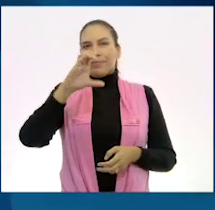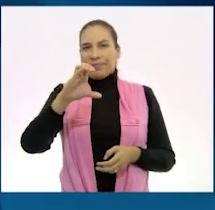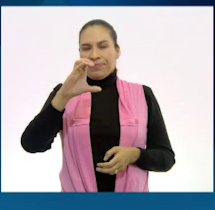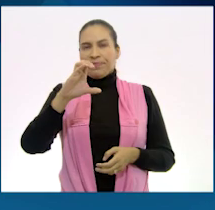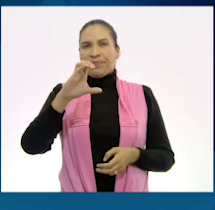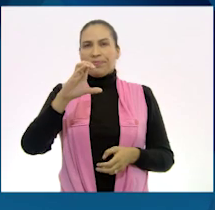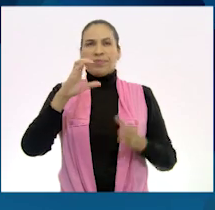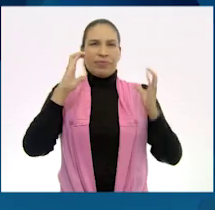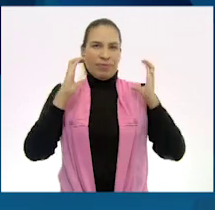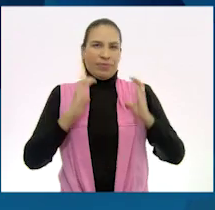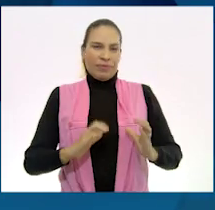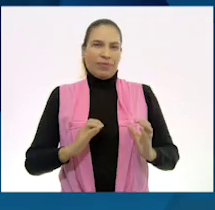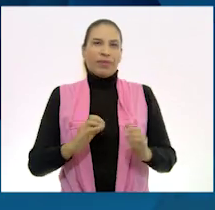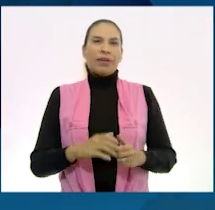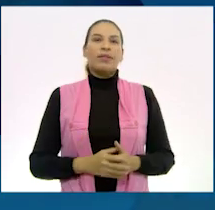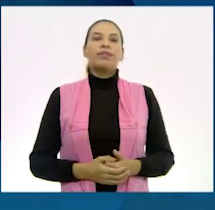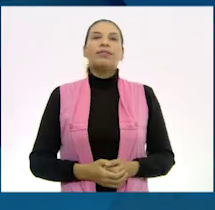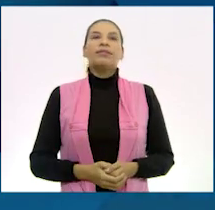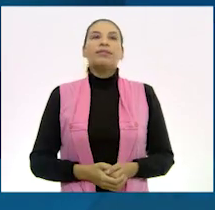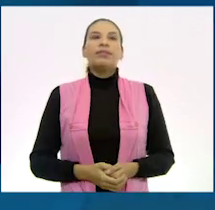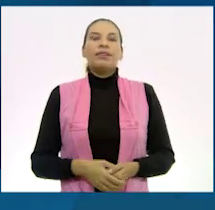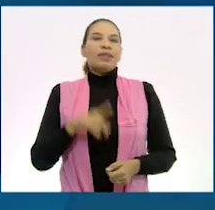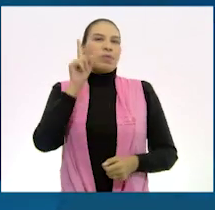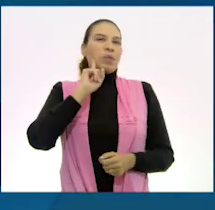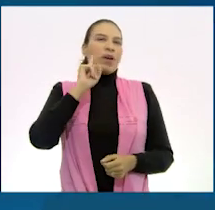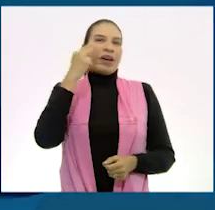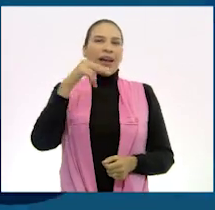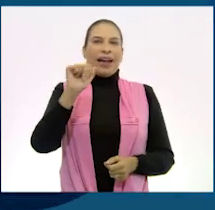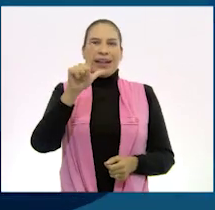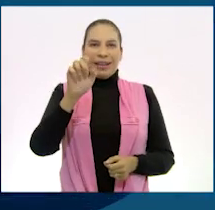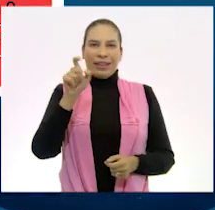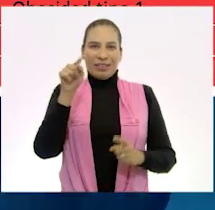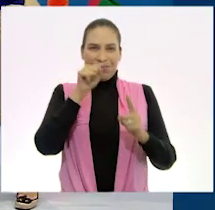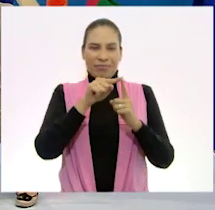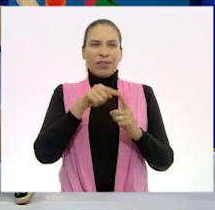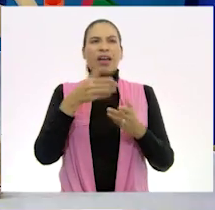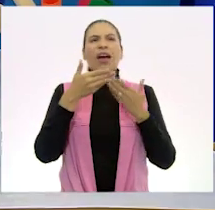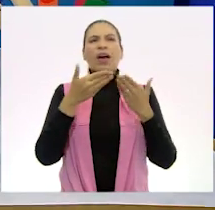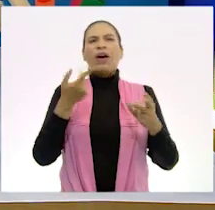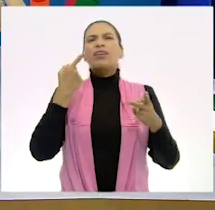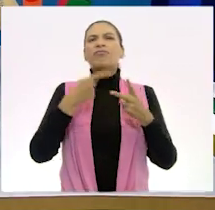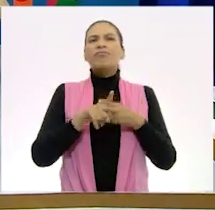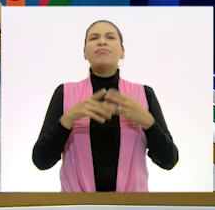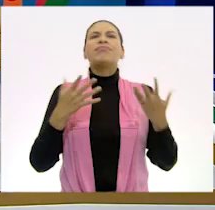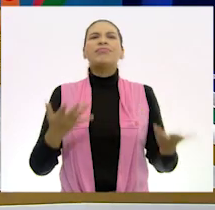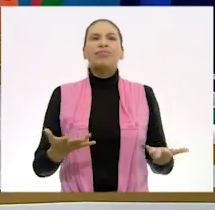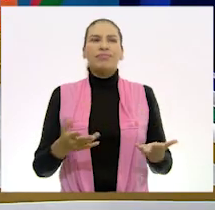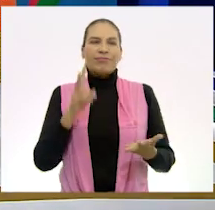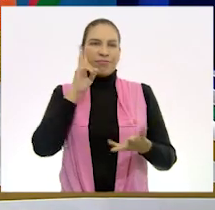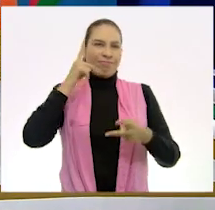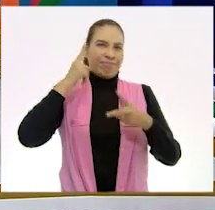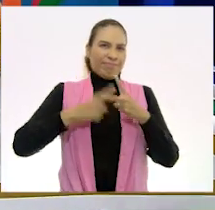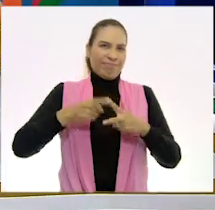corporal de ti, Ale? Sí. Bueno, vamos a comenzar con este